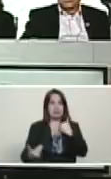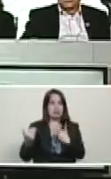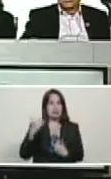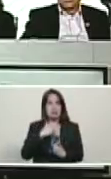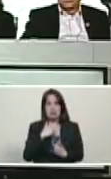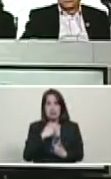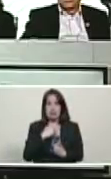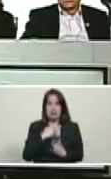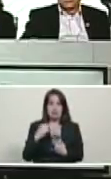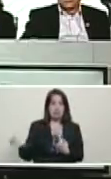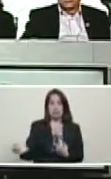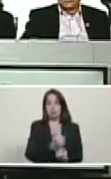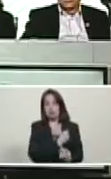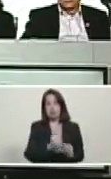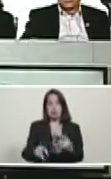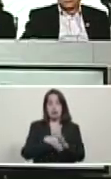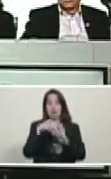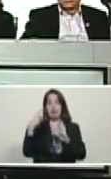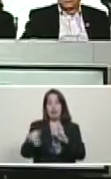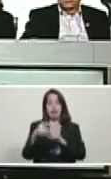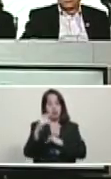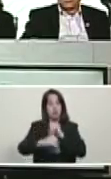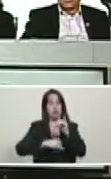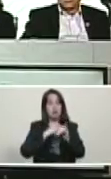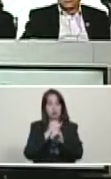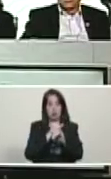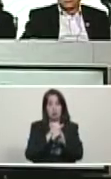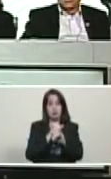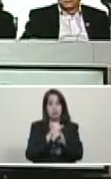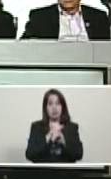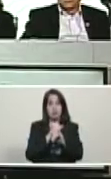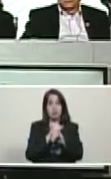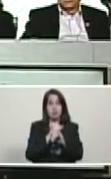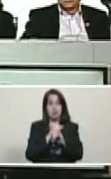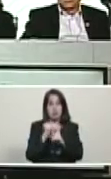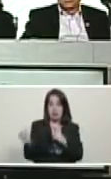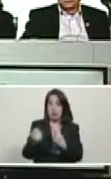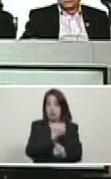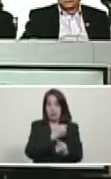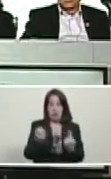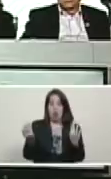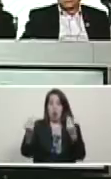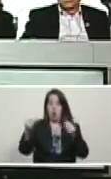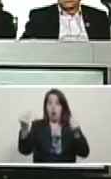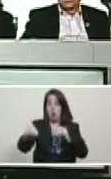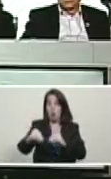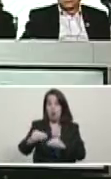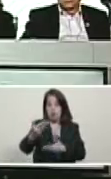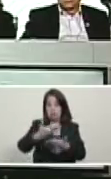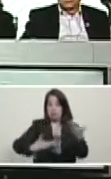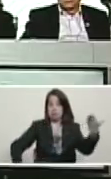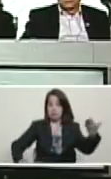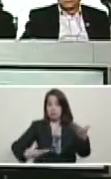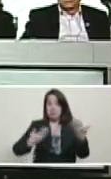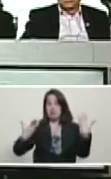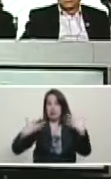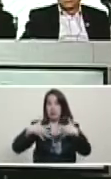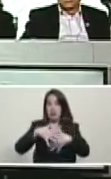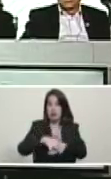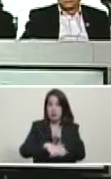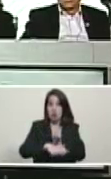y violatoria del derecho internacional violatoria de los convenios de integración